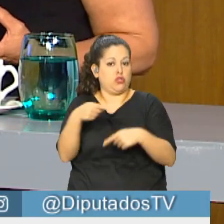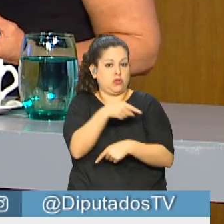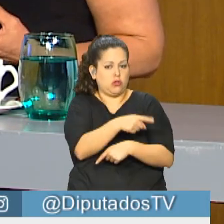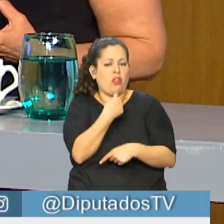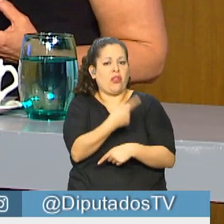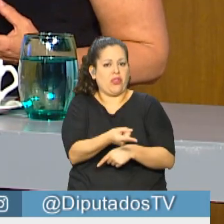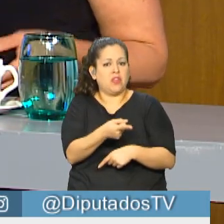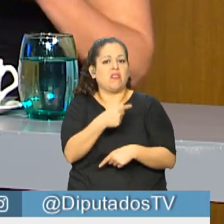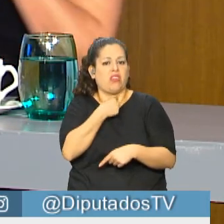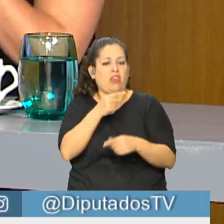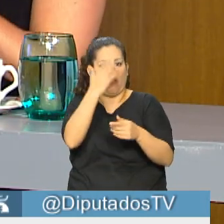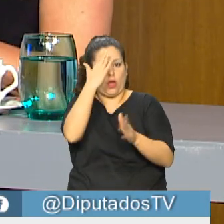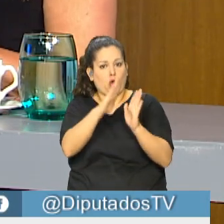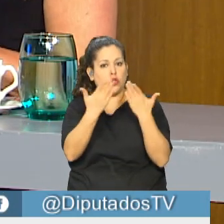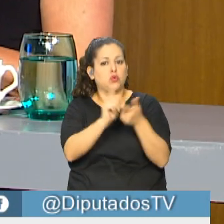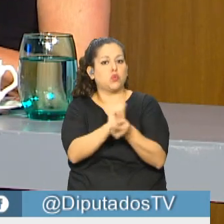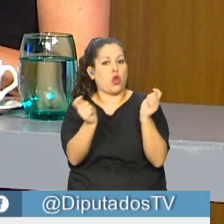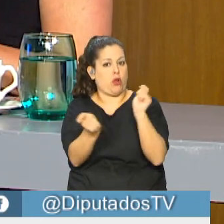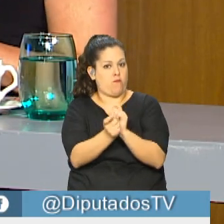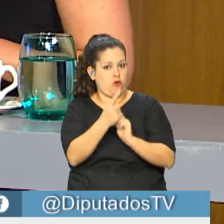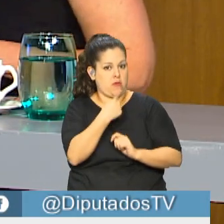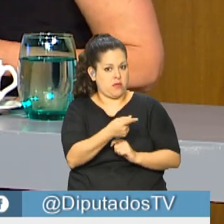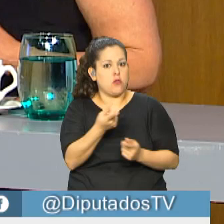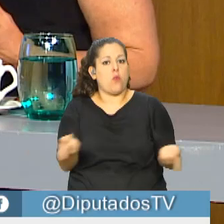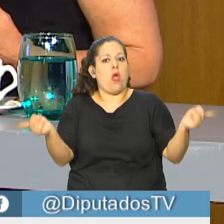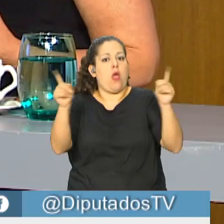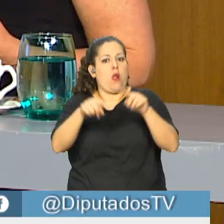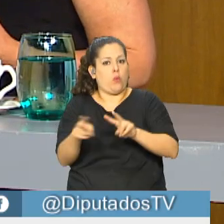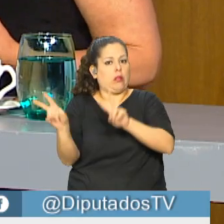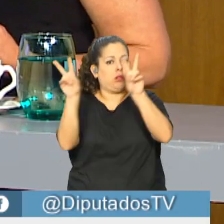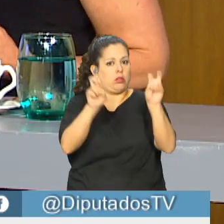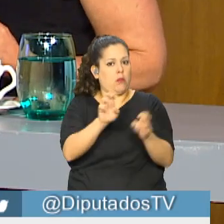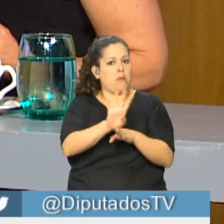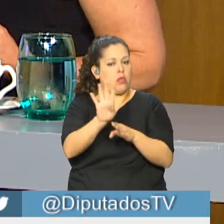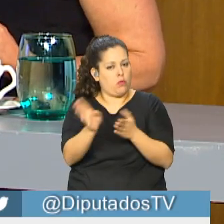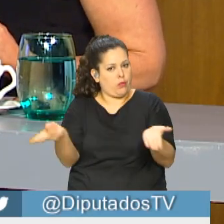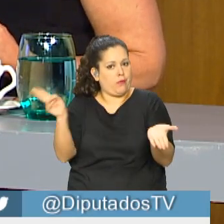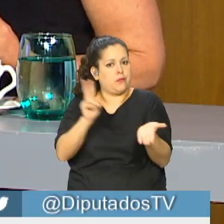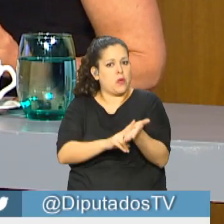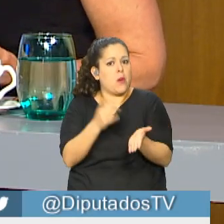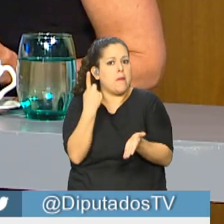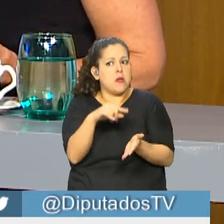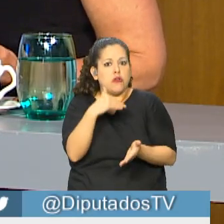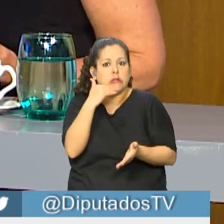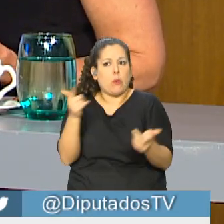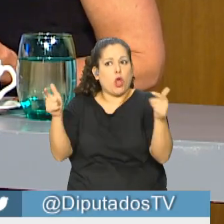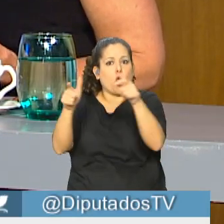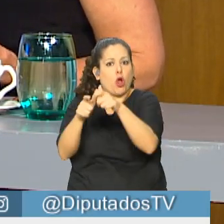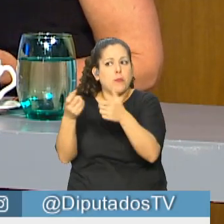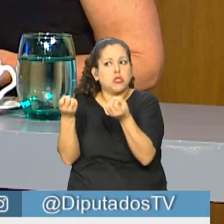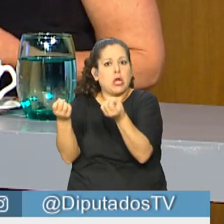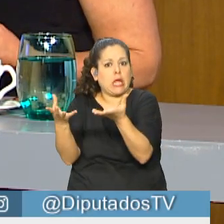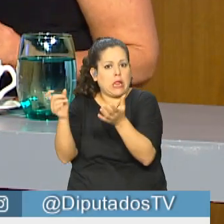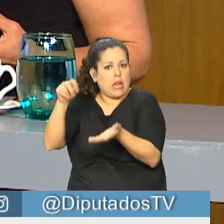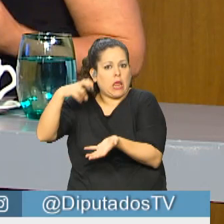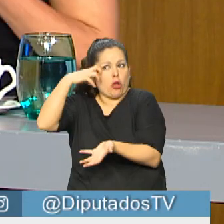una reforma constitucional y vuelve el tema de la deuda. Pero lo que no está tan claro es qué ha pasado con el trabajo de comisiones dentro del propio Congreso